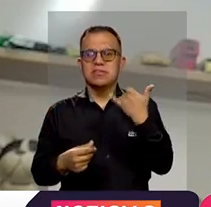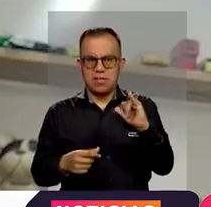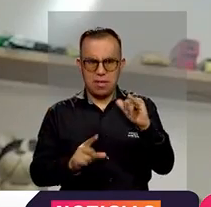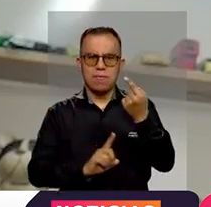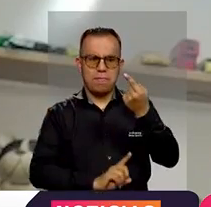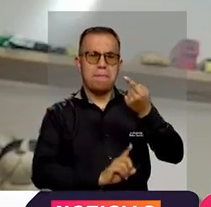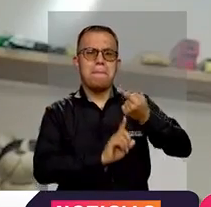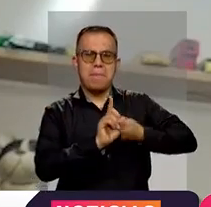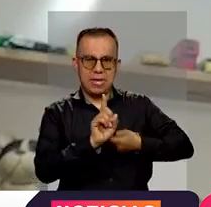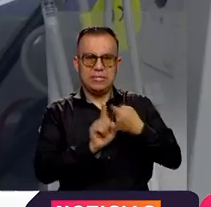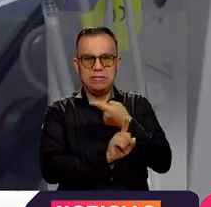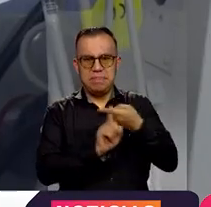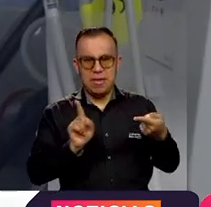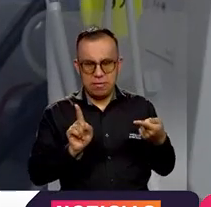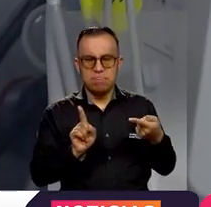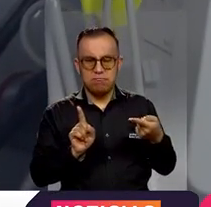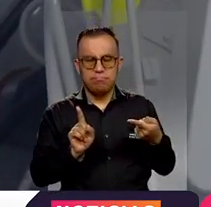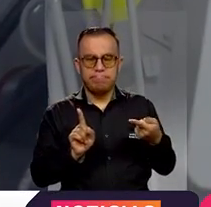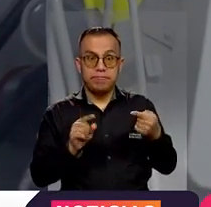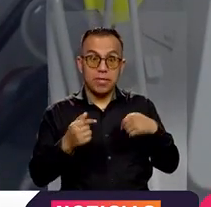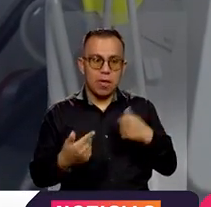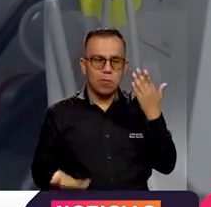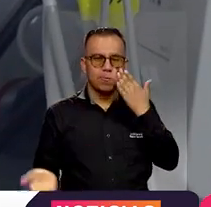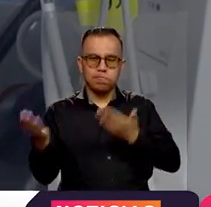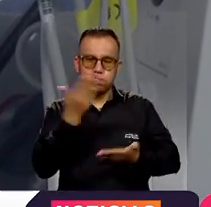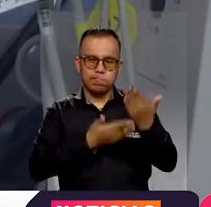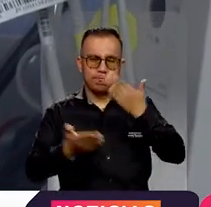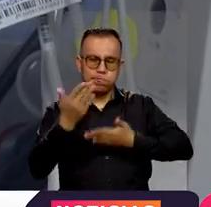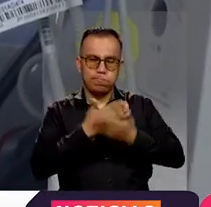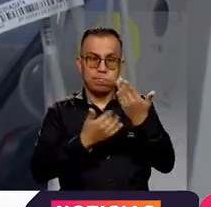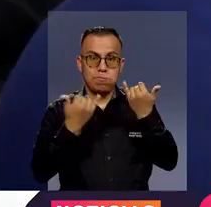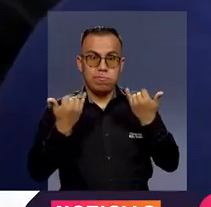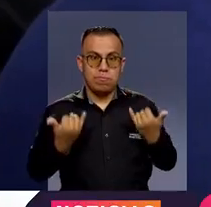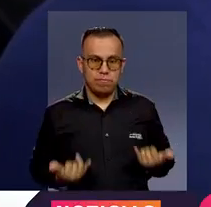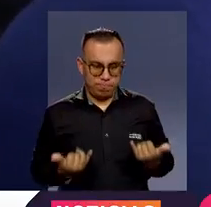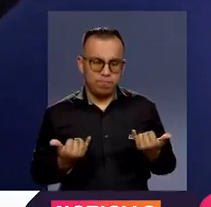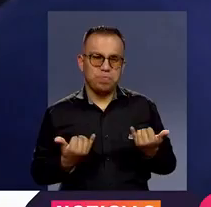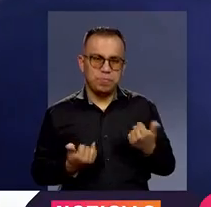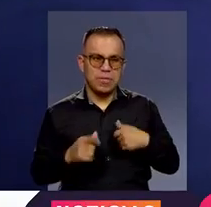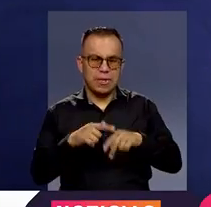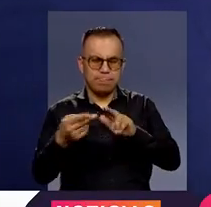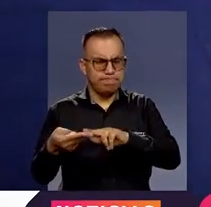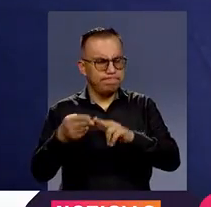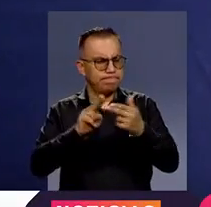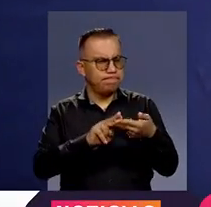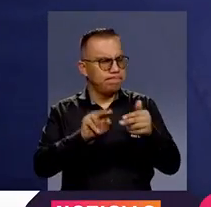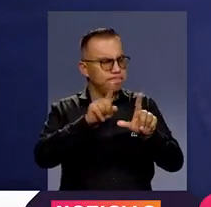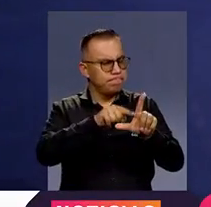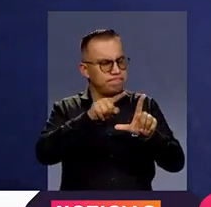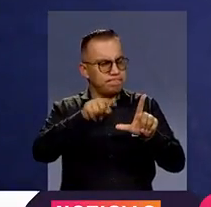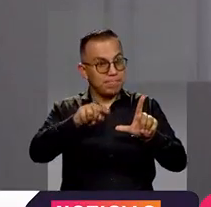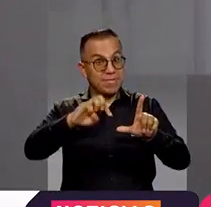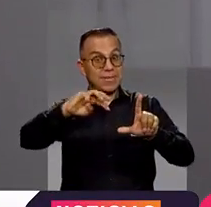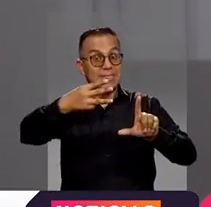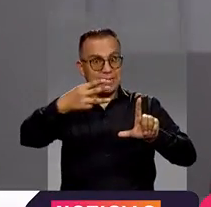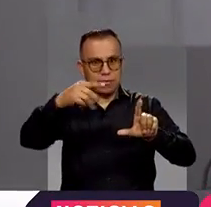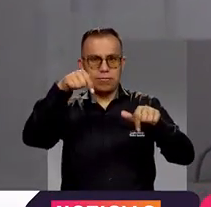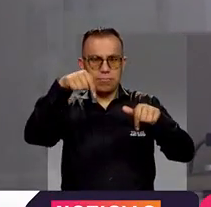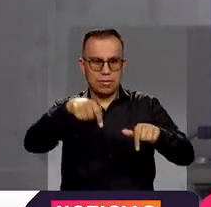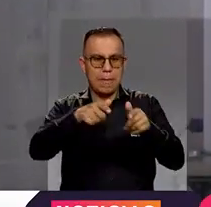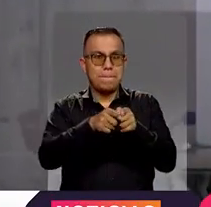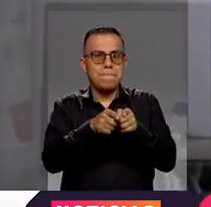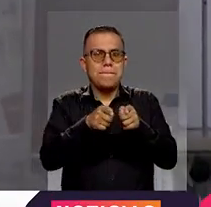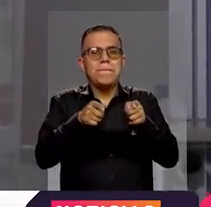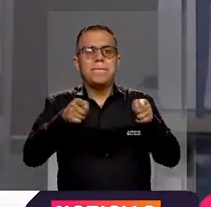un mes y medio o más. Epidemiólogos analizan si la presencia de la variante estaría relacionada con el tercer pico de contagios que fue